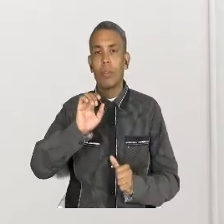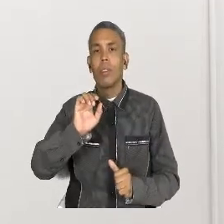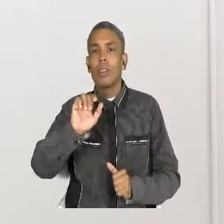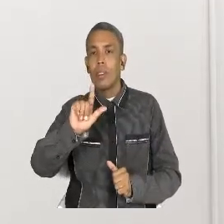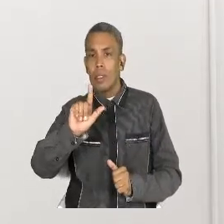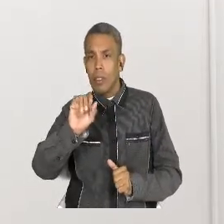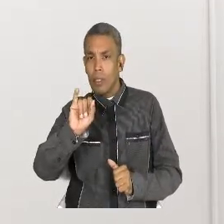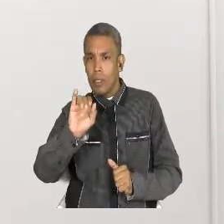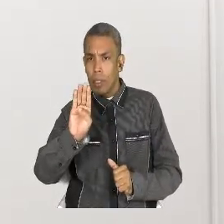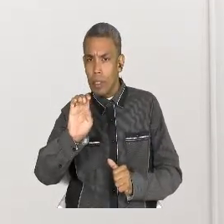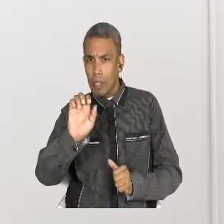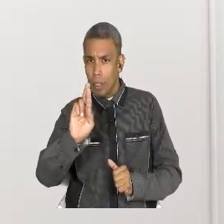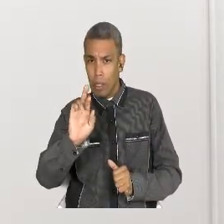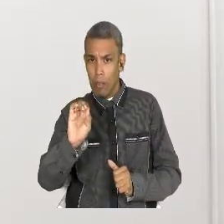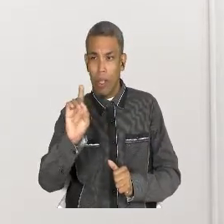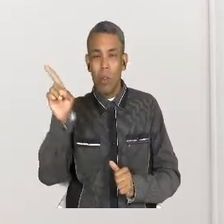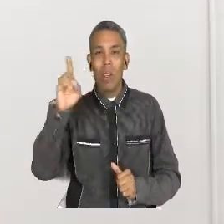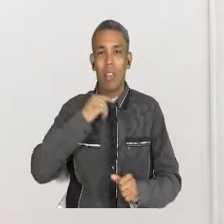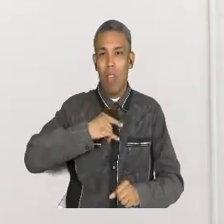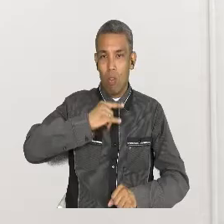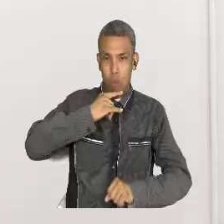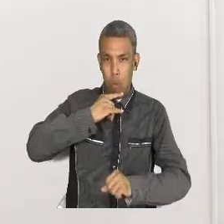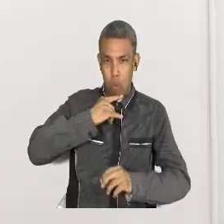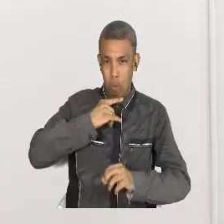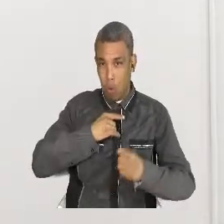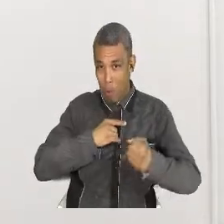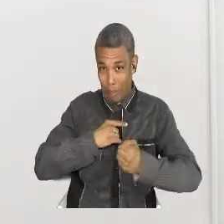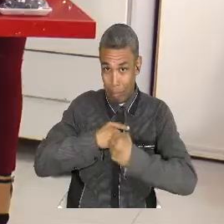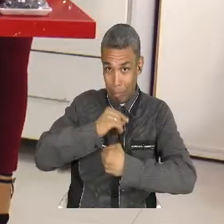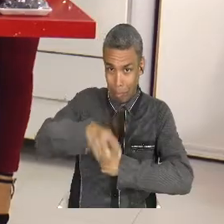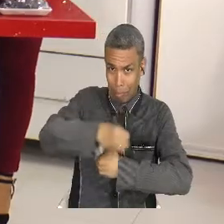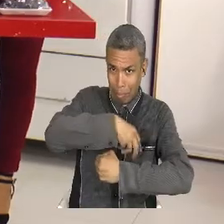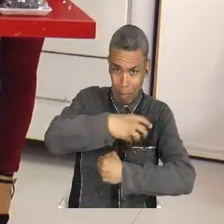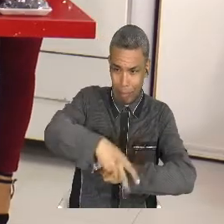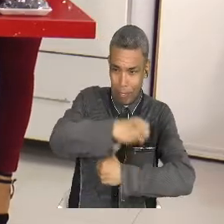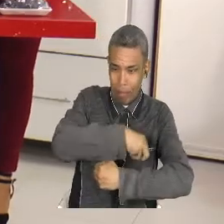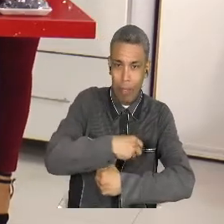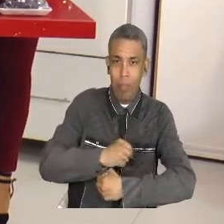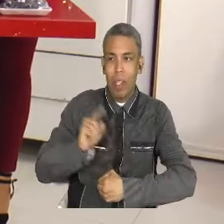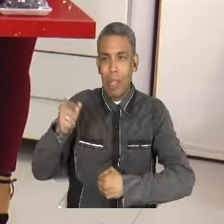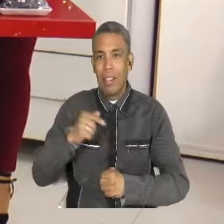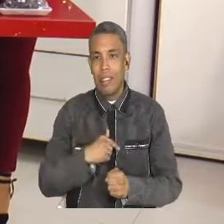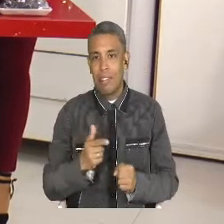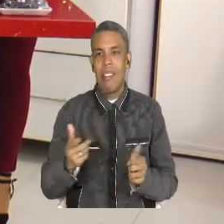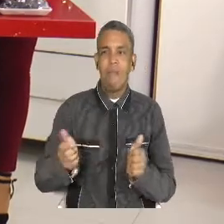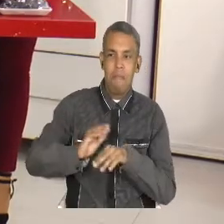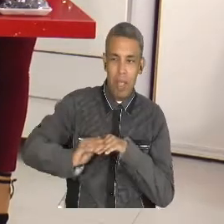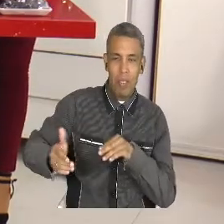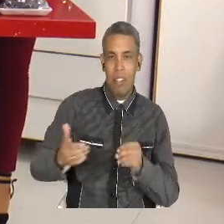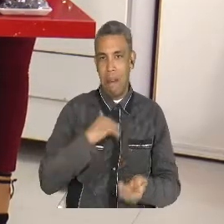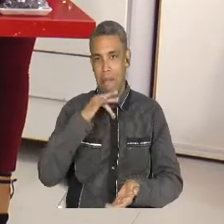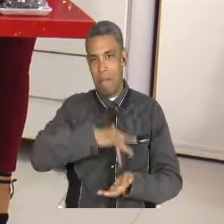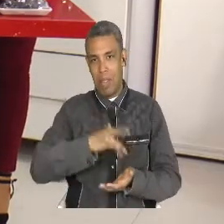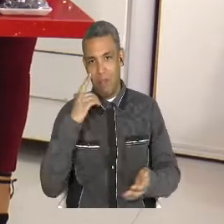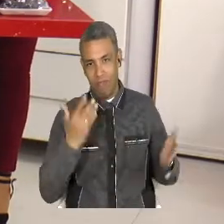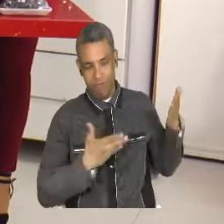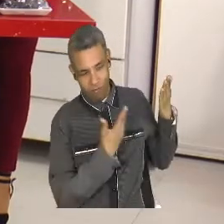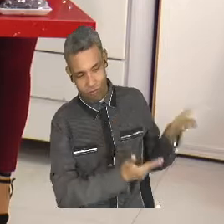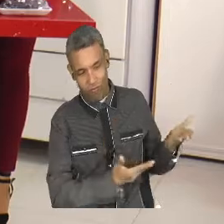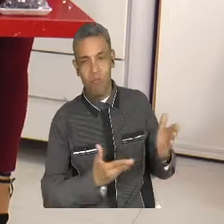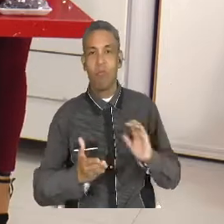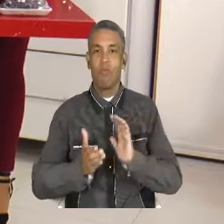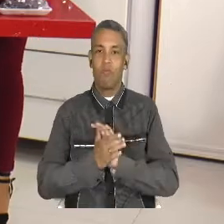ASO Inquilinos de la plaza de mercado de Torcoroma, que se vino con un bombo grande, se vino con sorpresa incluida. Así que, ¿qué les parece, chicos, que si le damos un